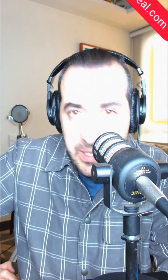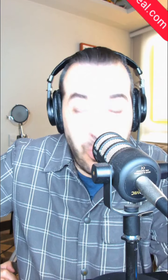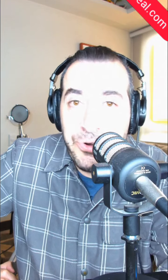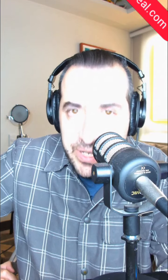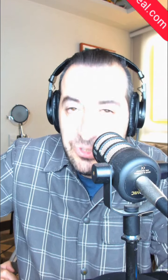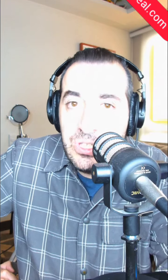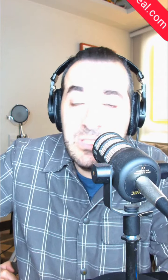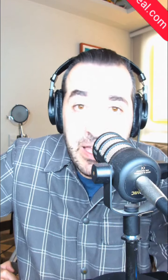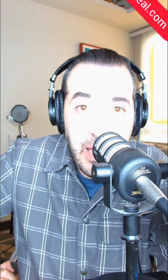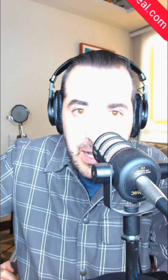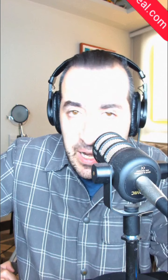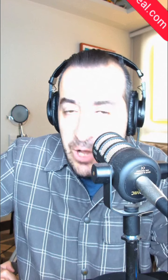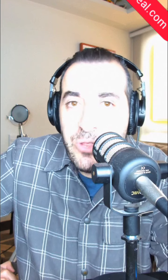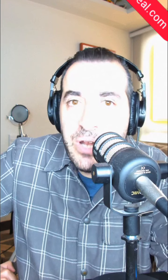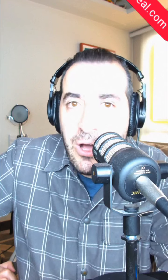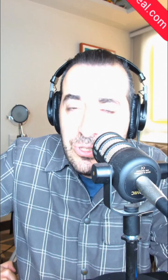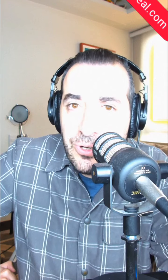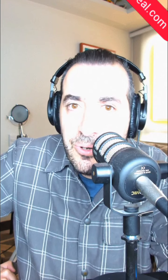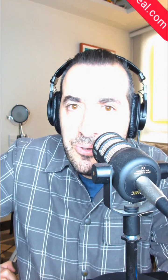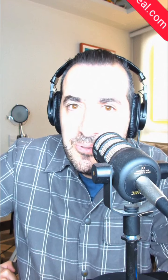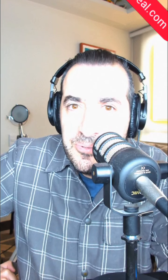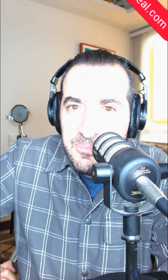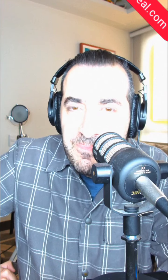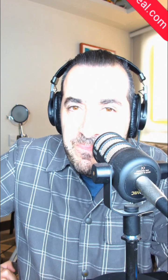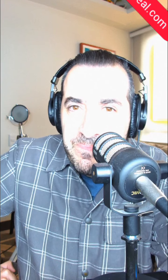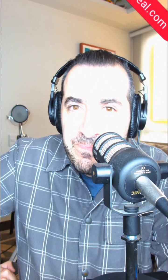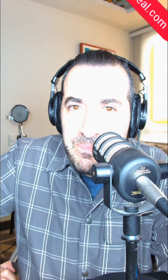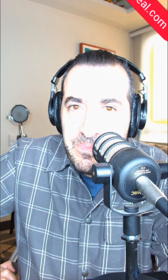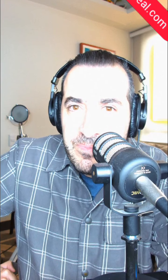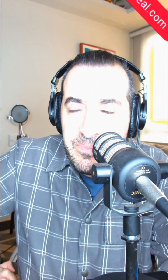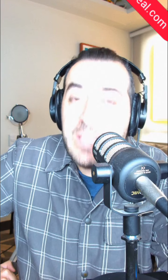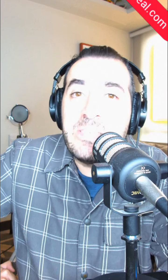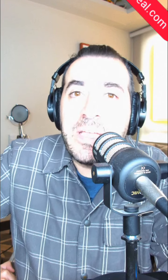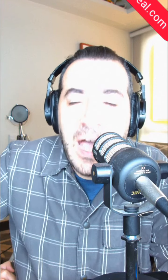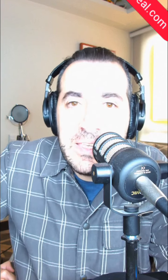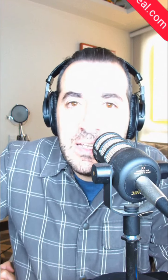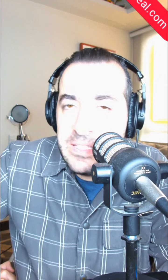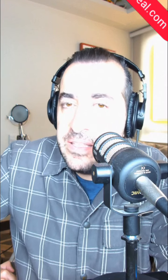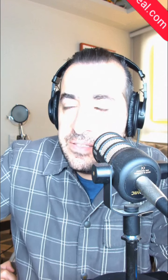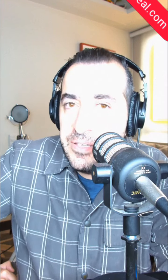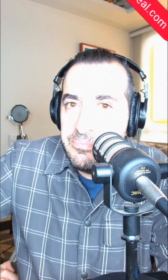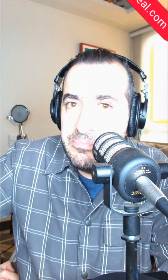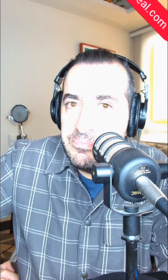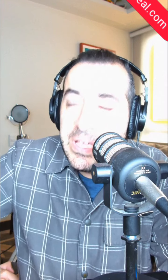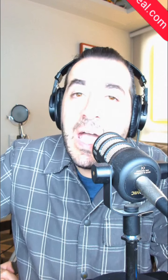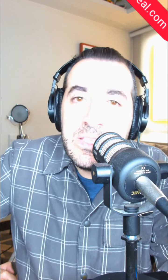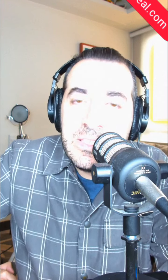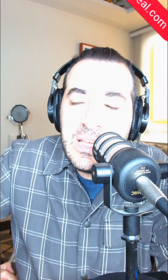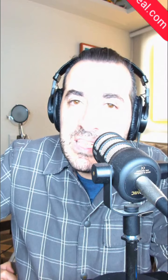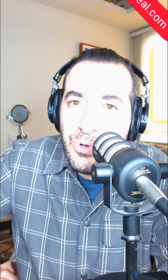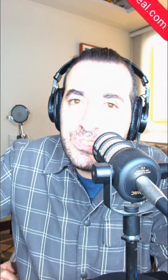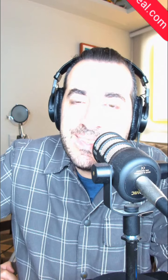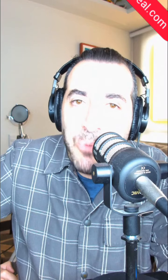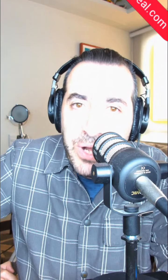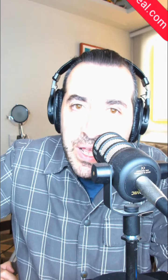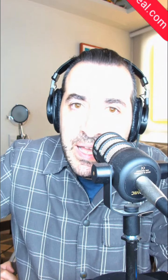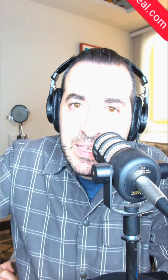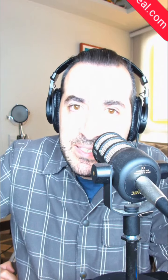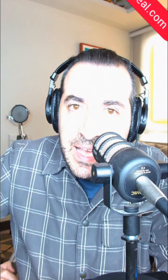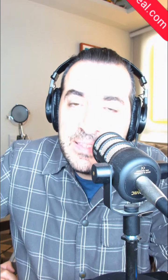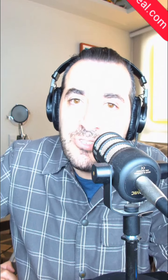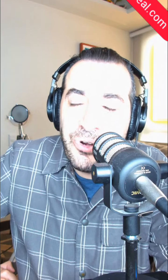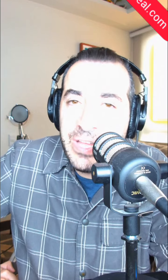Noroña, que con razón dice el acuerdo era otro. Que se callen, les dice. Cállense las voces de